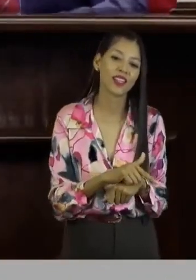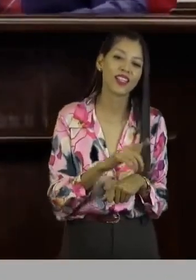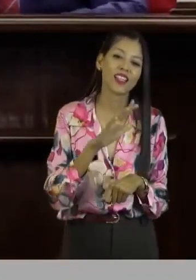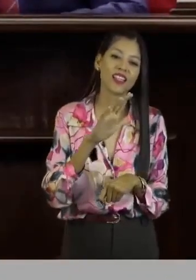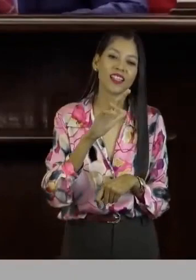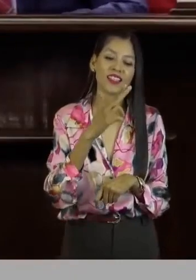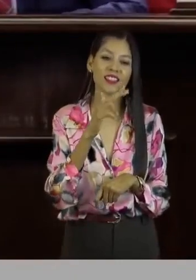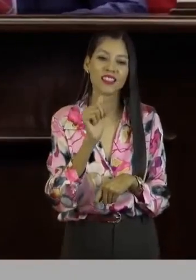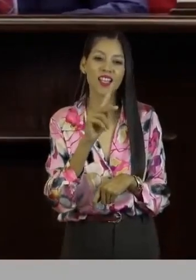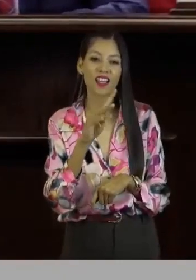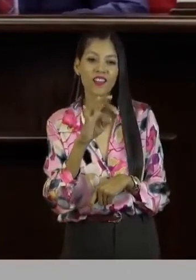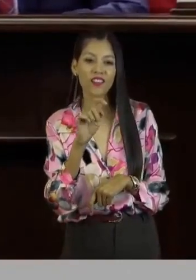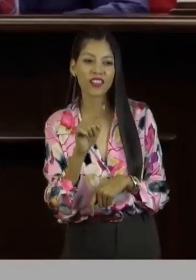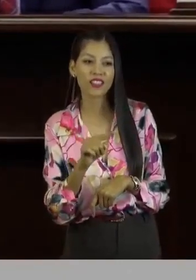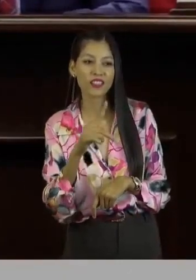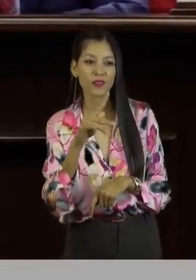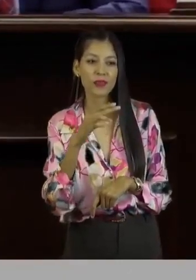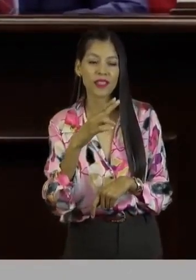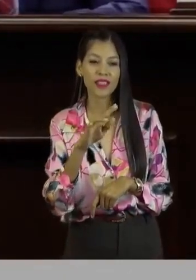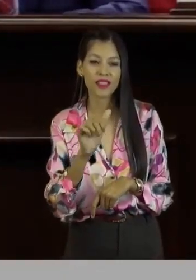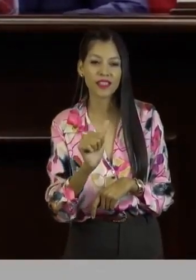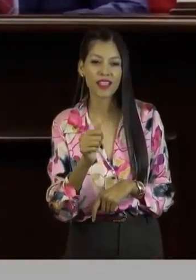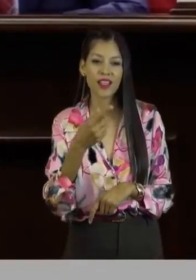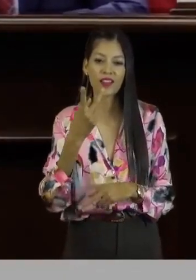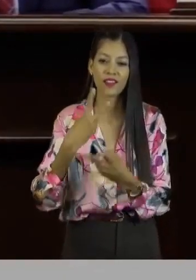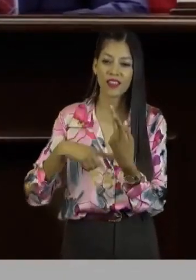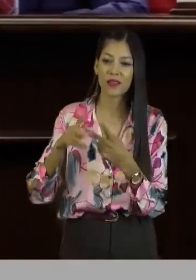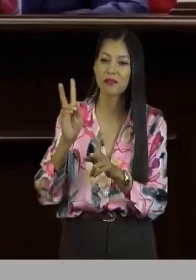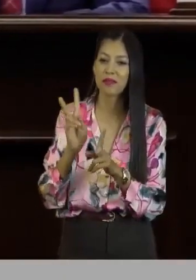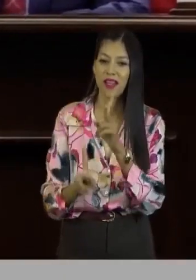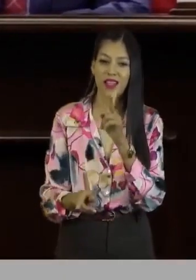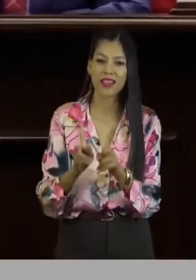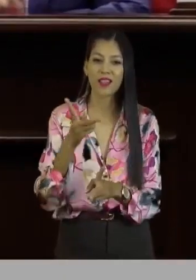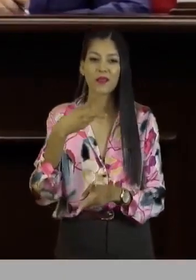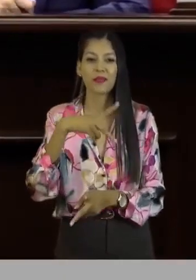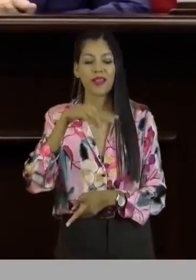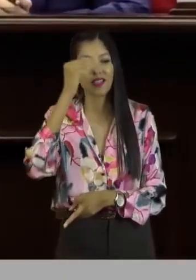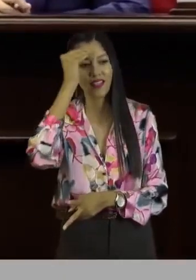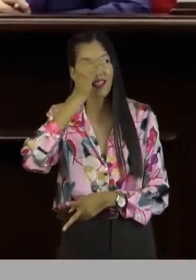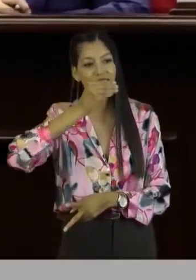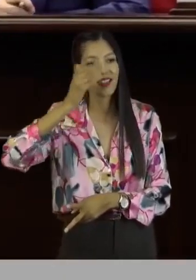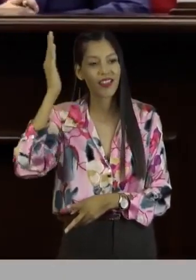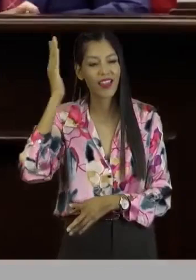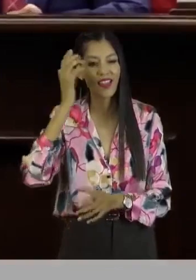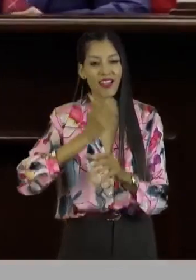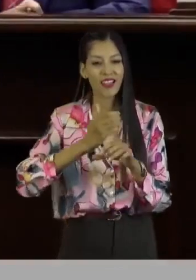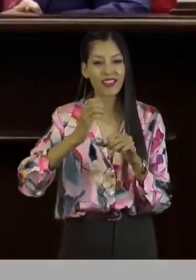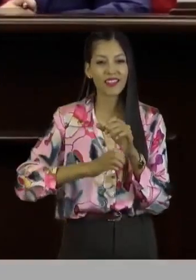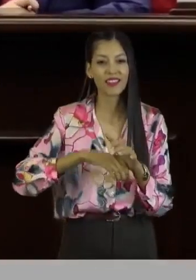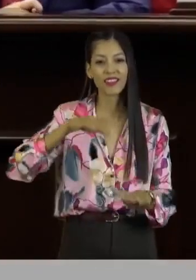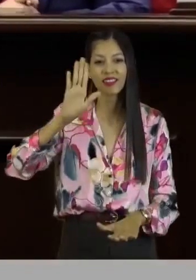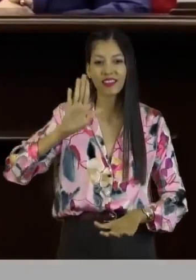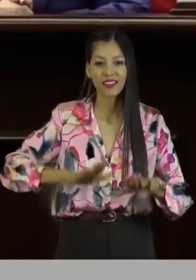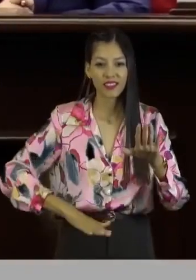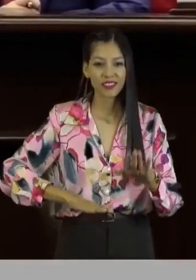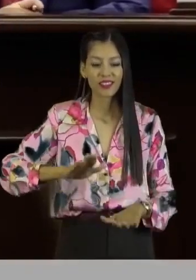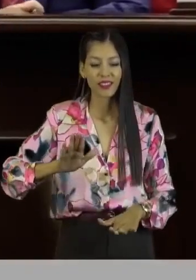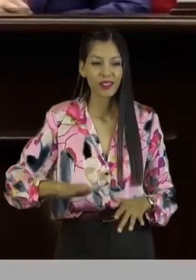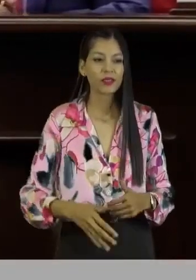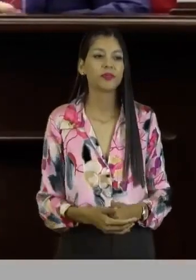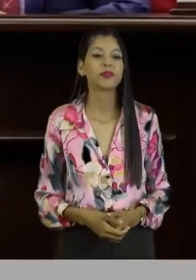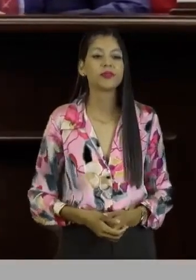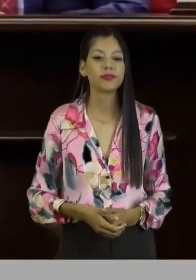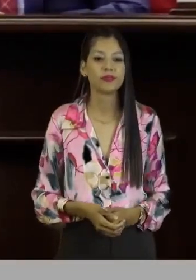y la diputada Peña, me venían ahí platicando, pero se me olvidan las cosas de vez en cuando.